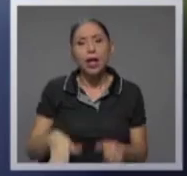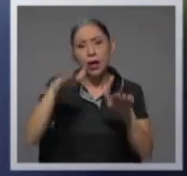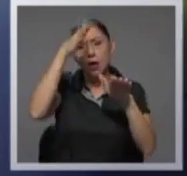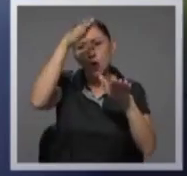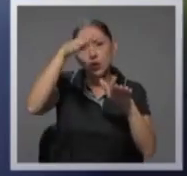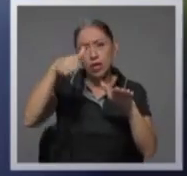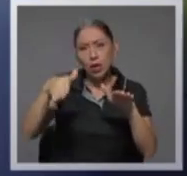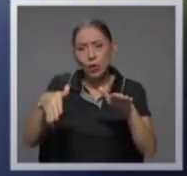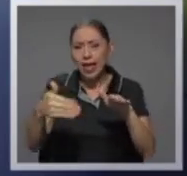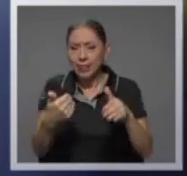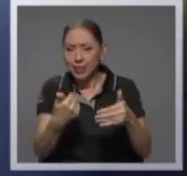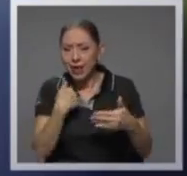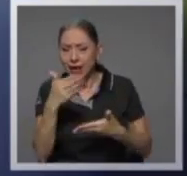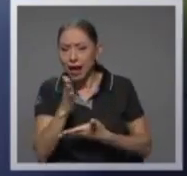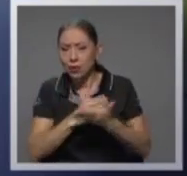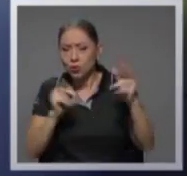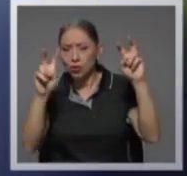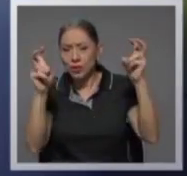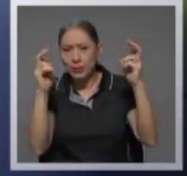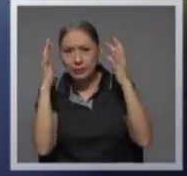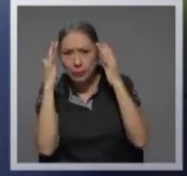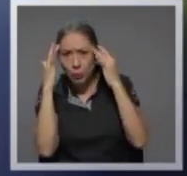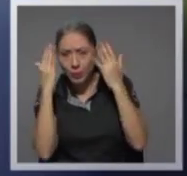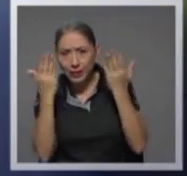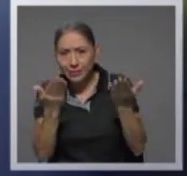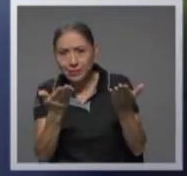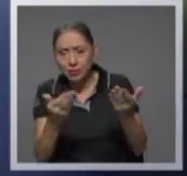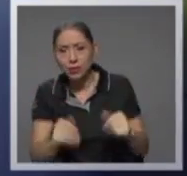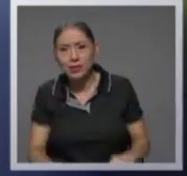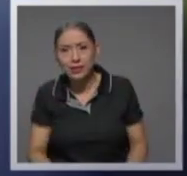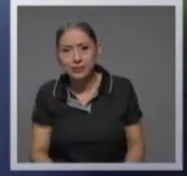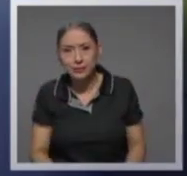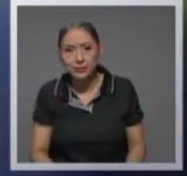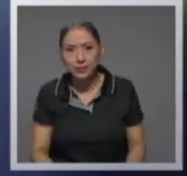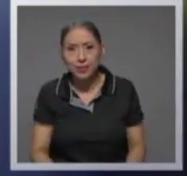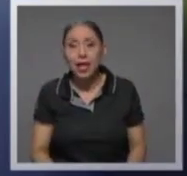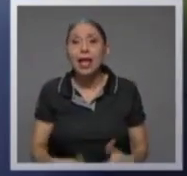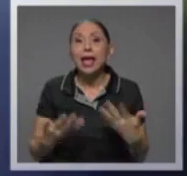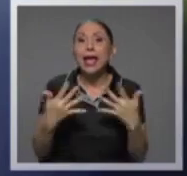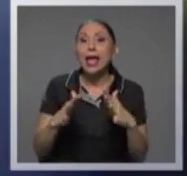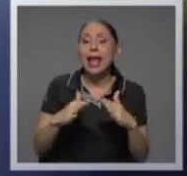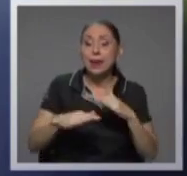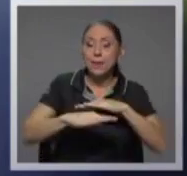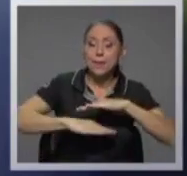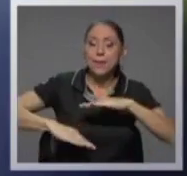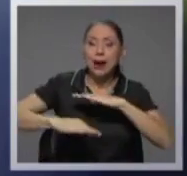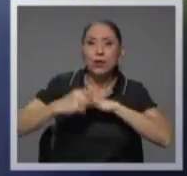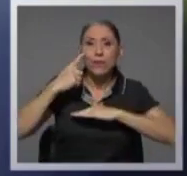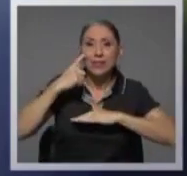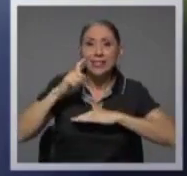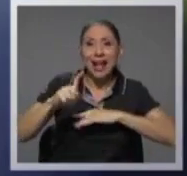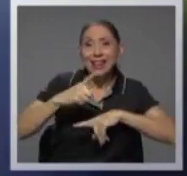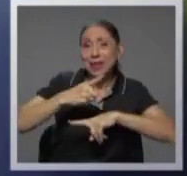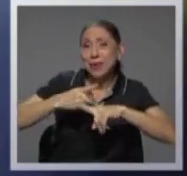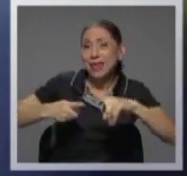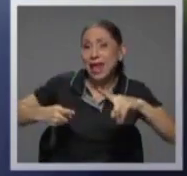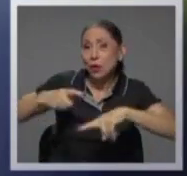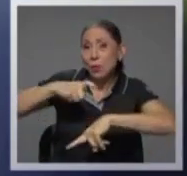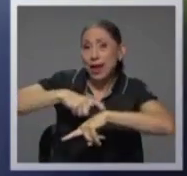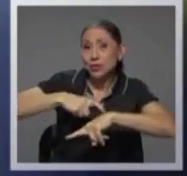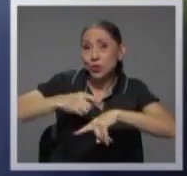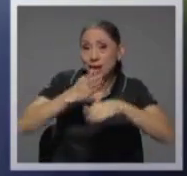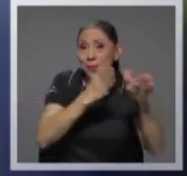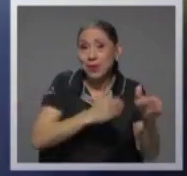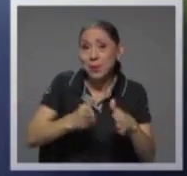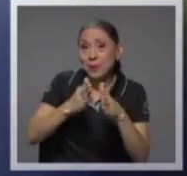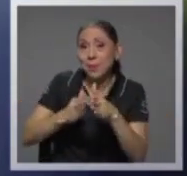algunas preocupaciones, ¿verdad? El marco fiscal de mediano plazo que prepara el Ministerio de Hacienda, esto es un documento